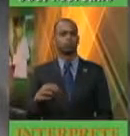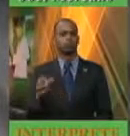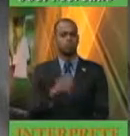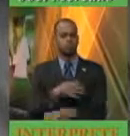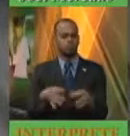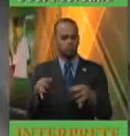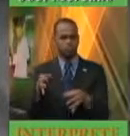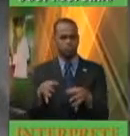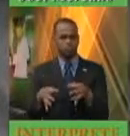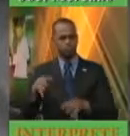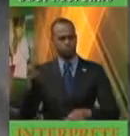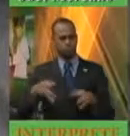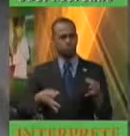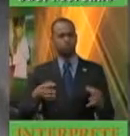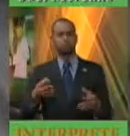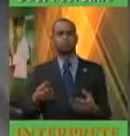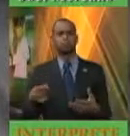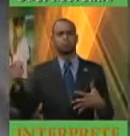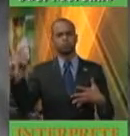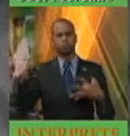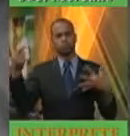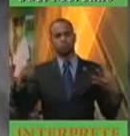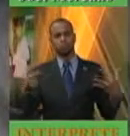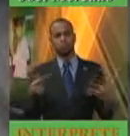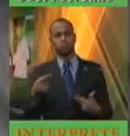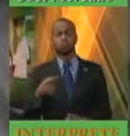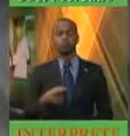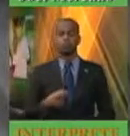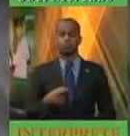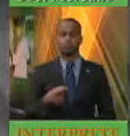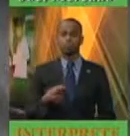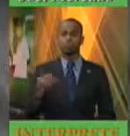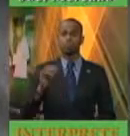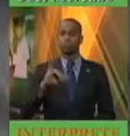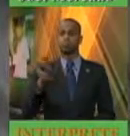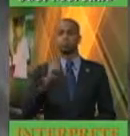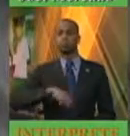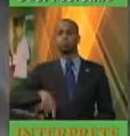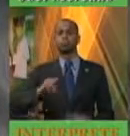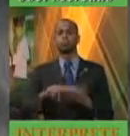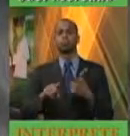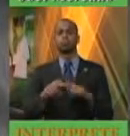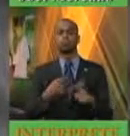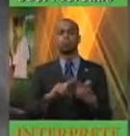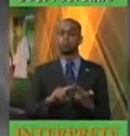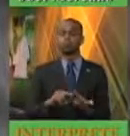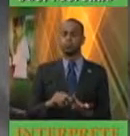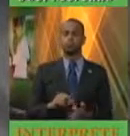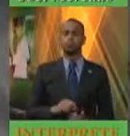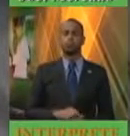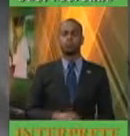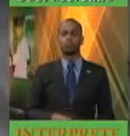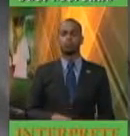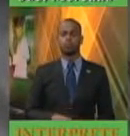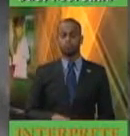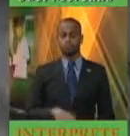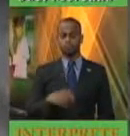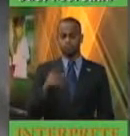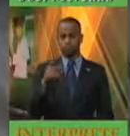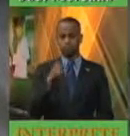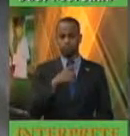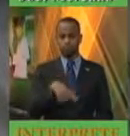ejecutivo, justicia, etcétera, y los compañeros y compañeras. Y ellos, en